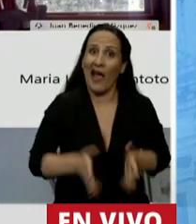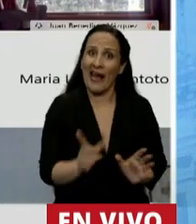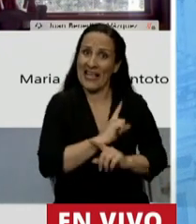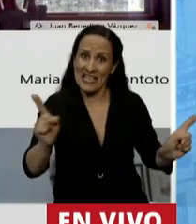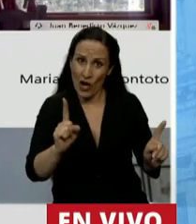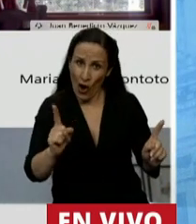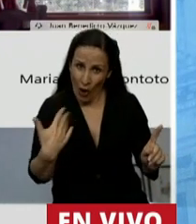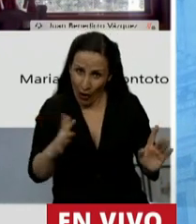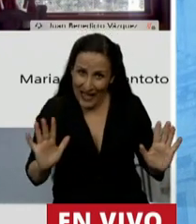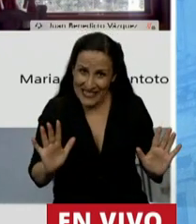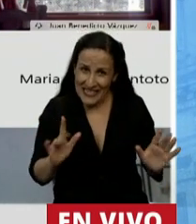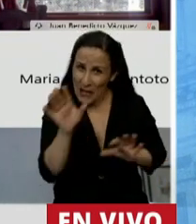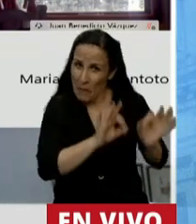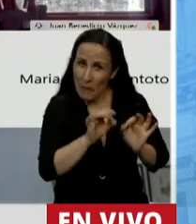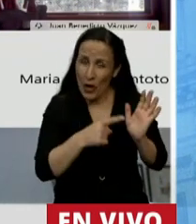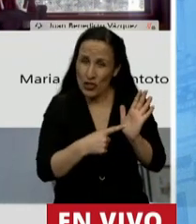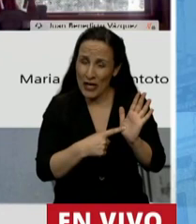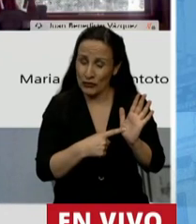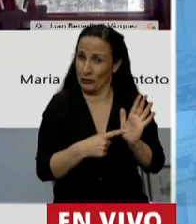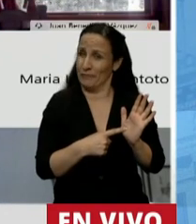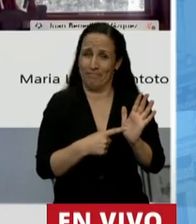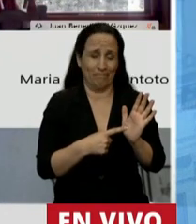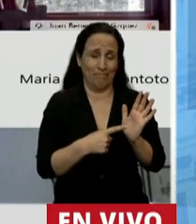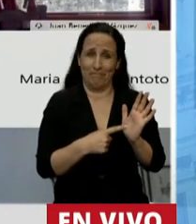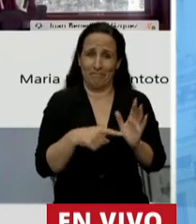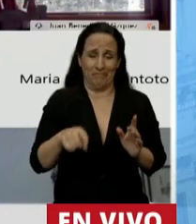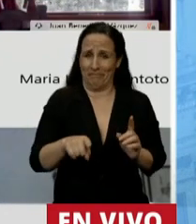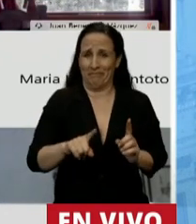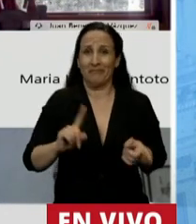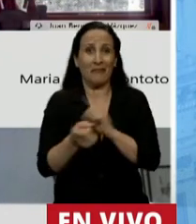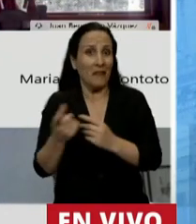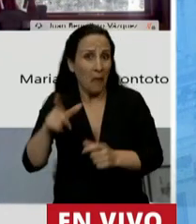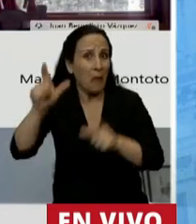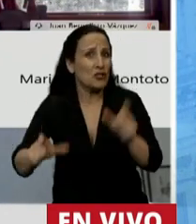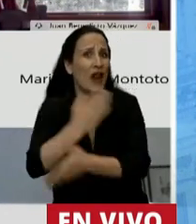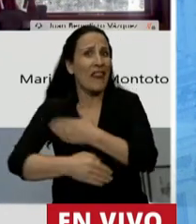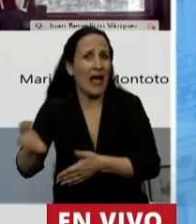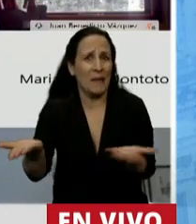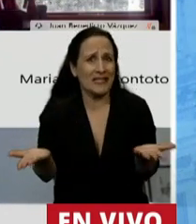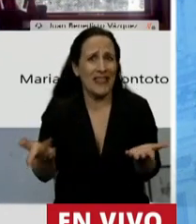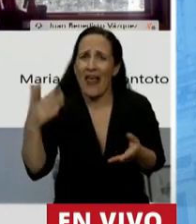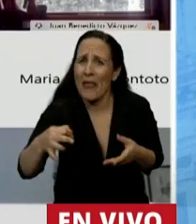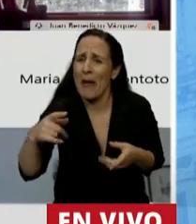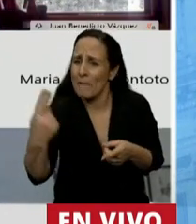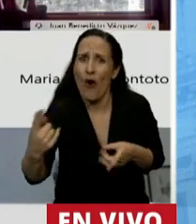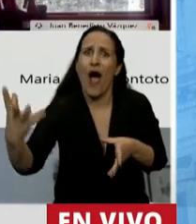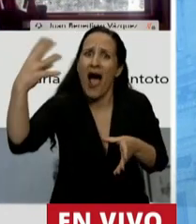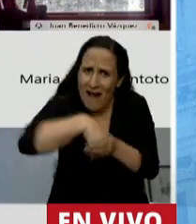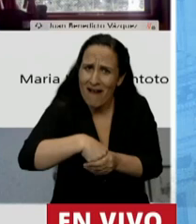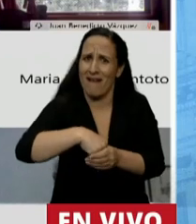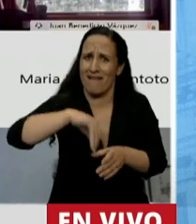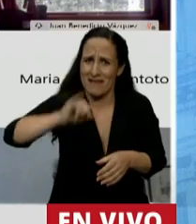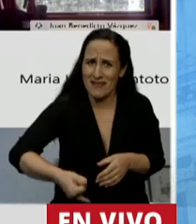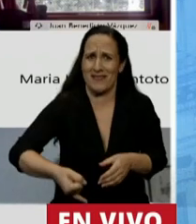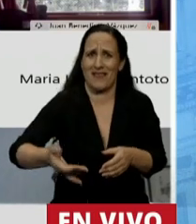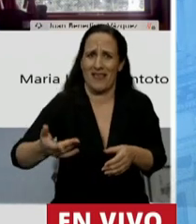proyecto implica todo lo contrario en lo que tenemos que hacer para las personas con discapacidad, que es aceptarlas, incluirlas, que formen parte de